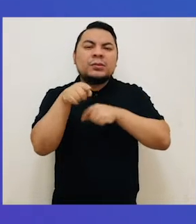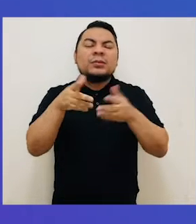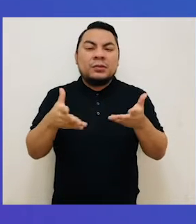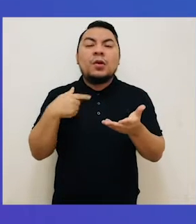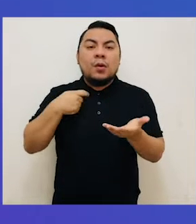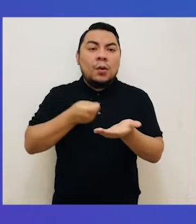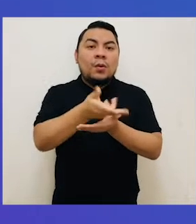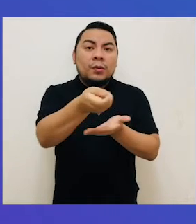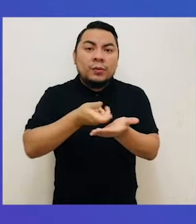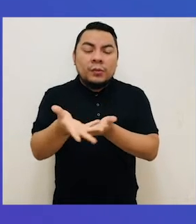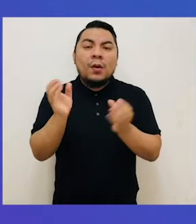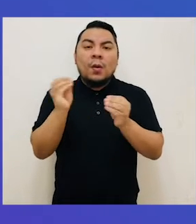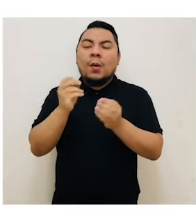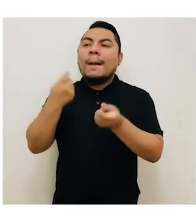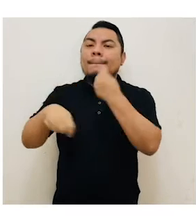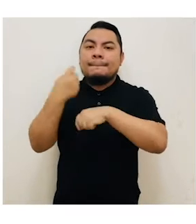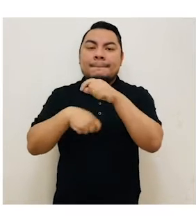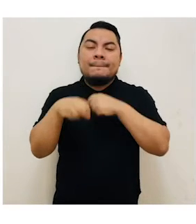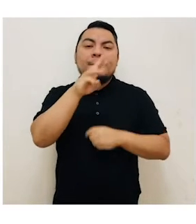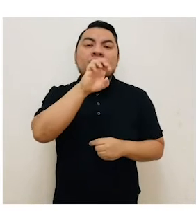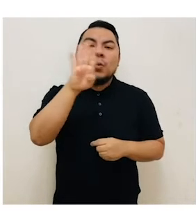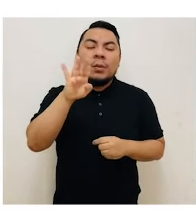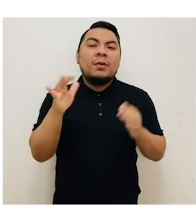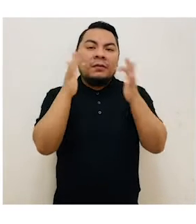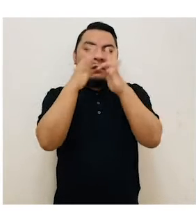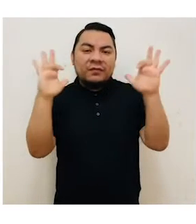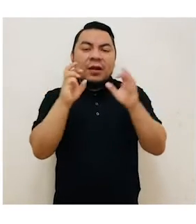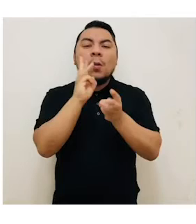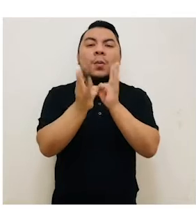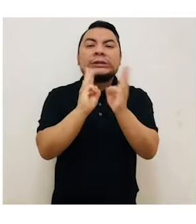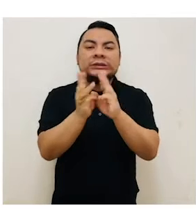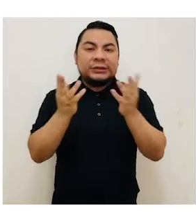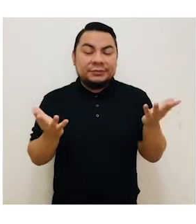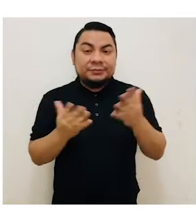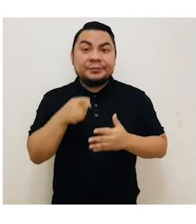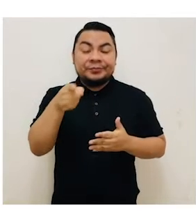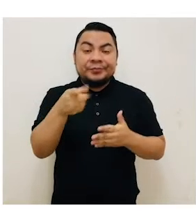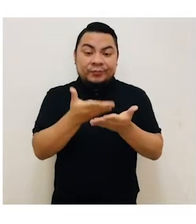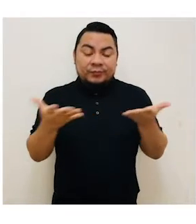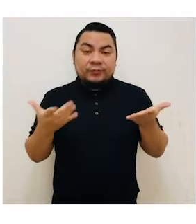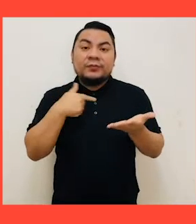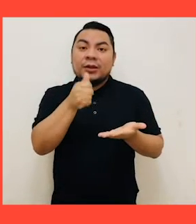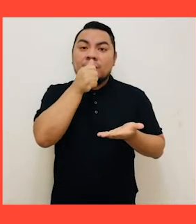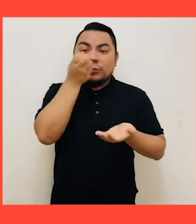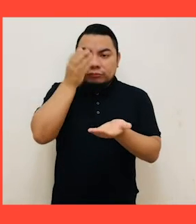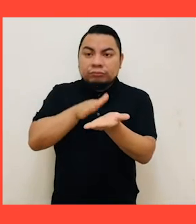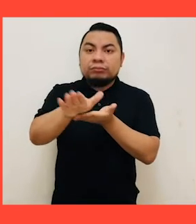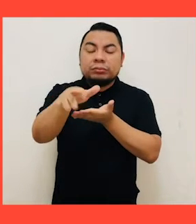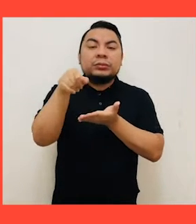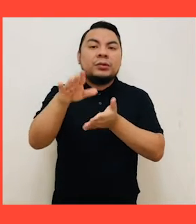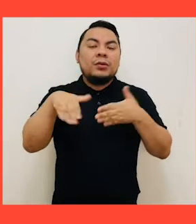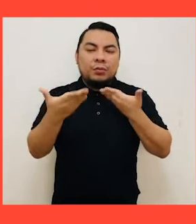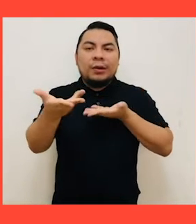compra y venta de productos o de servicios a través de páginas web, redes sociales o WhatsApp. La entrega de tus datos personales permitirá